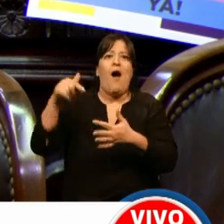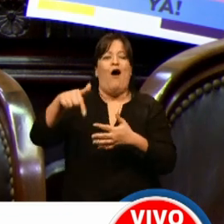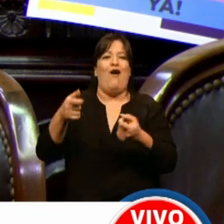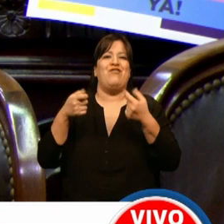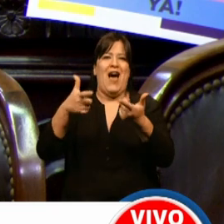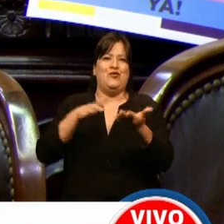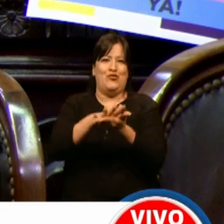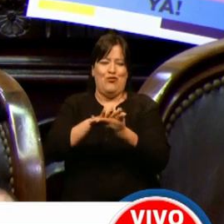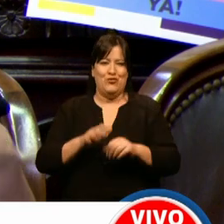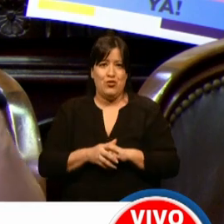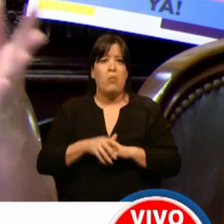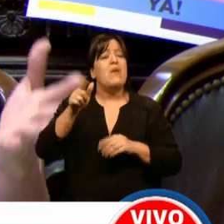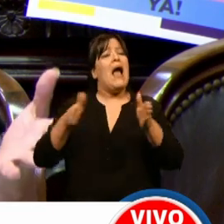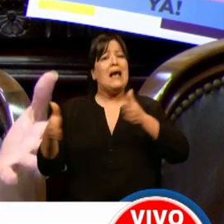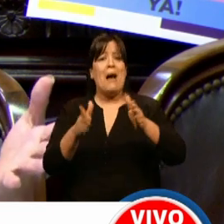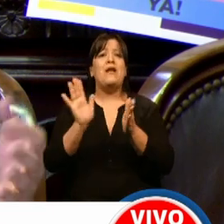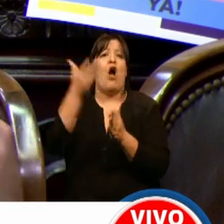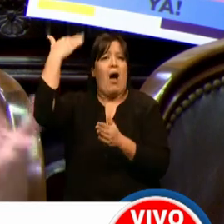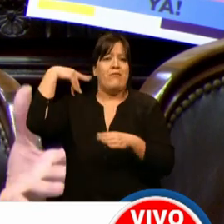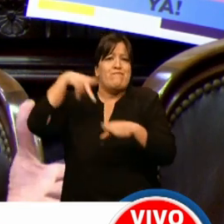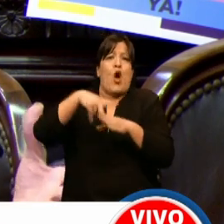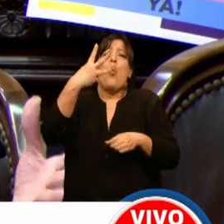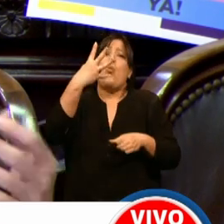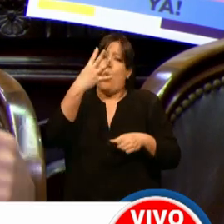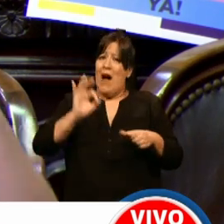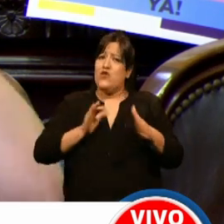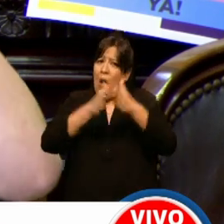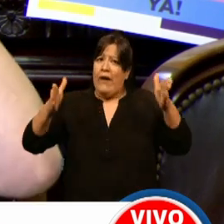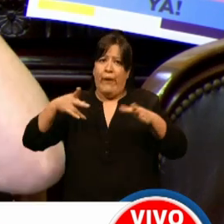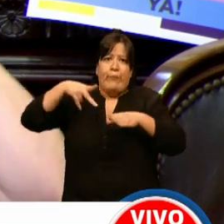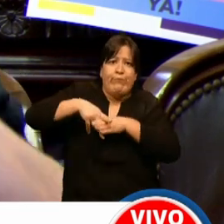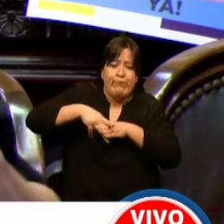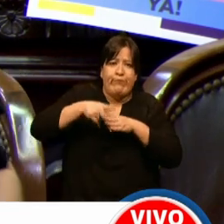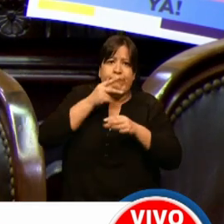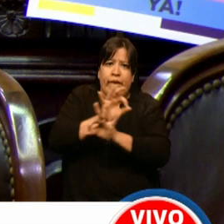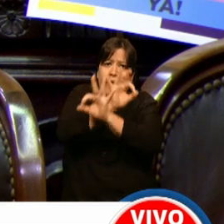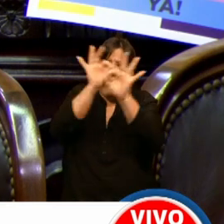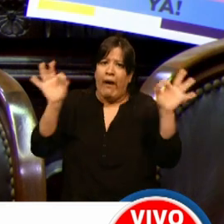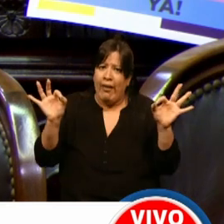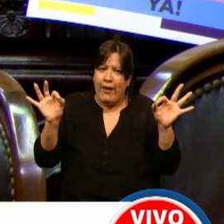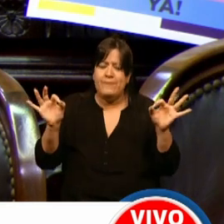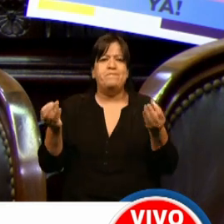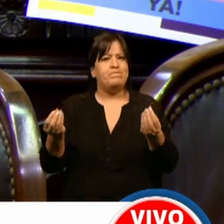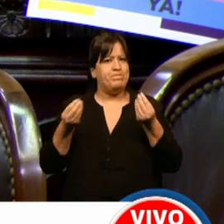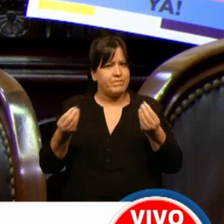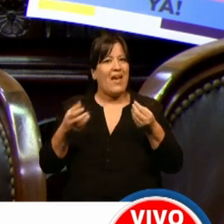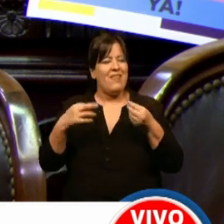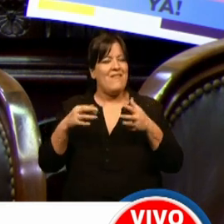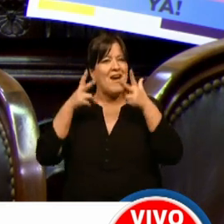continuamos ese camino casi viente rompido durante cuatro años esto también hay que decirlo los proyectos neoliberales